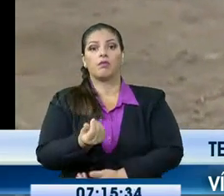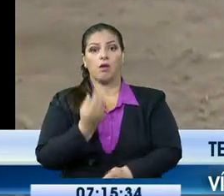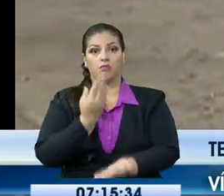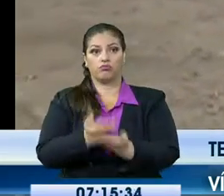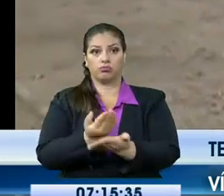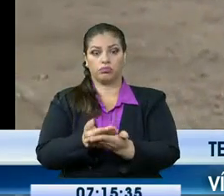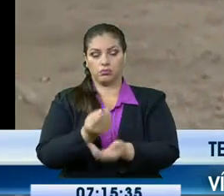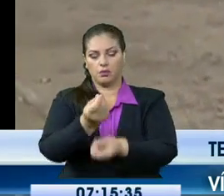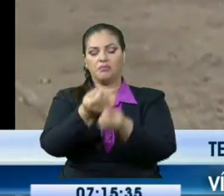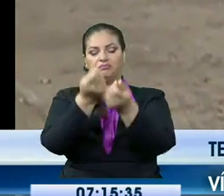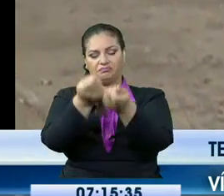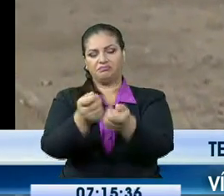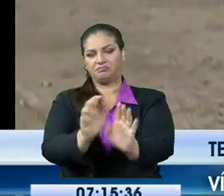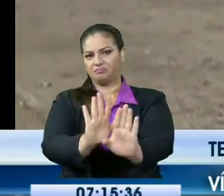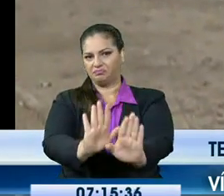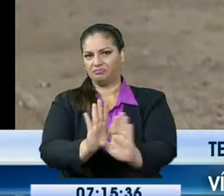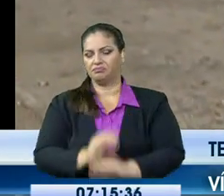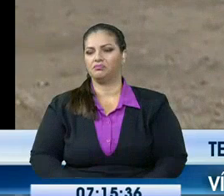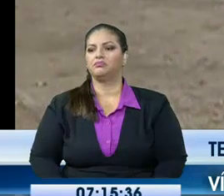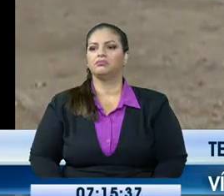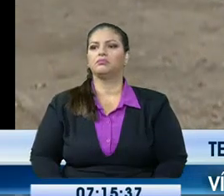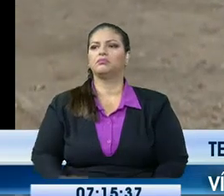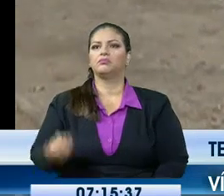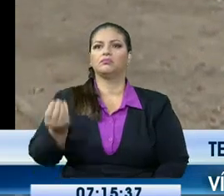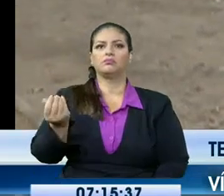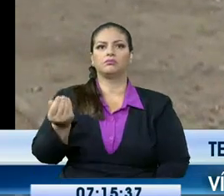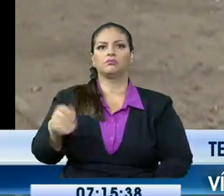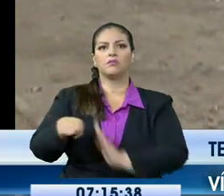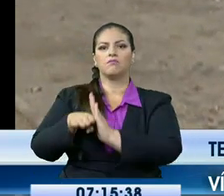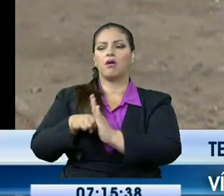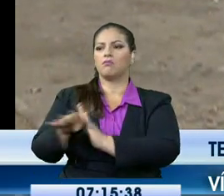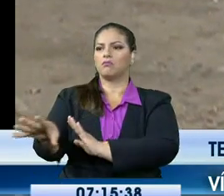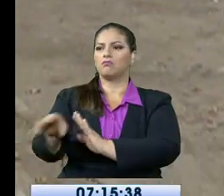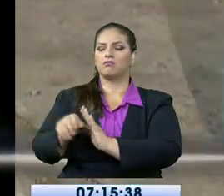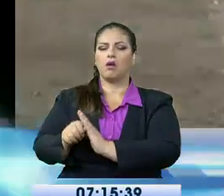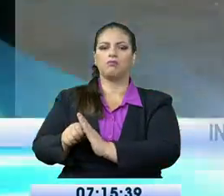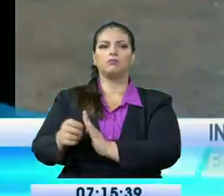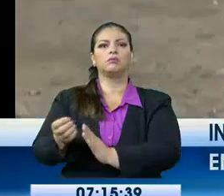pistola y empezaron a golpear el parabrisas y en sí